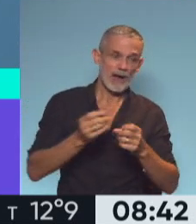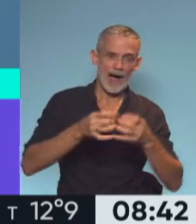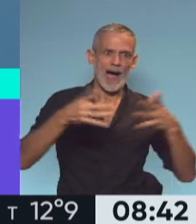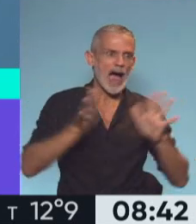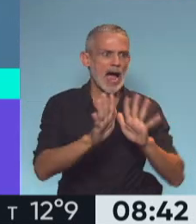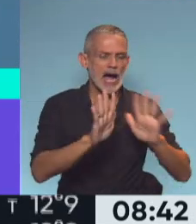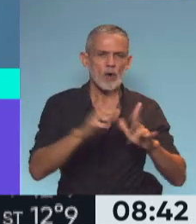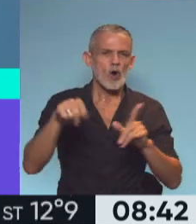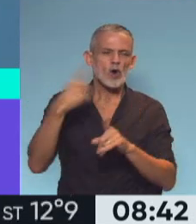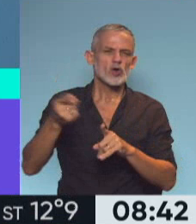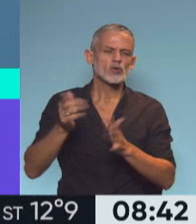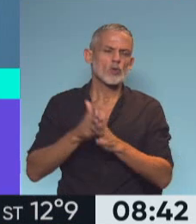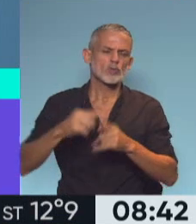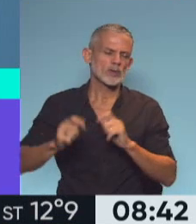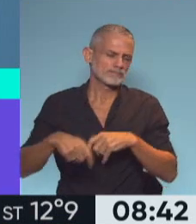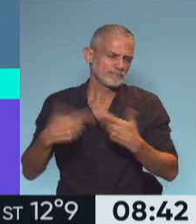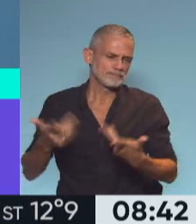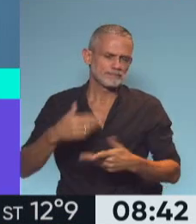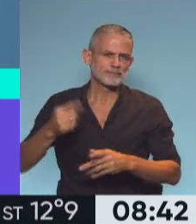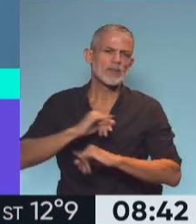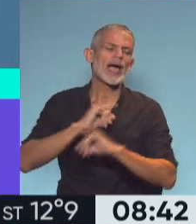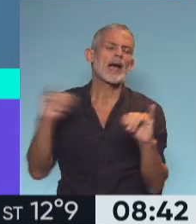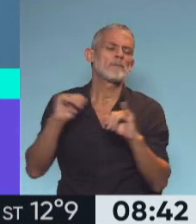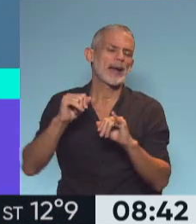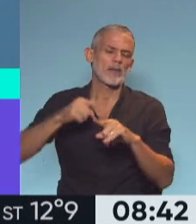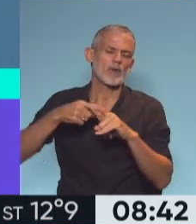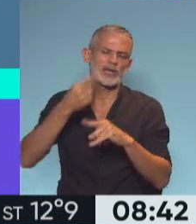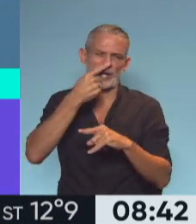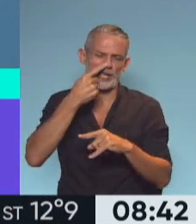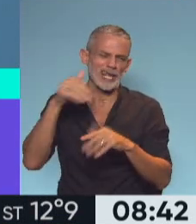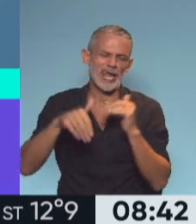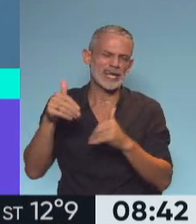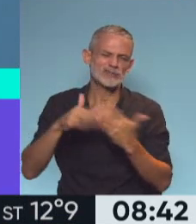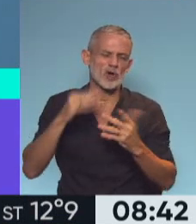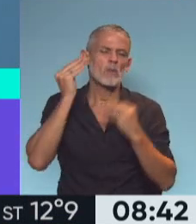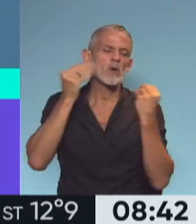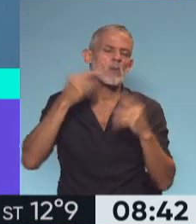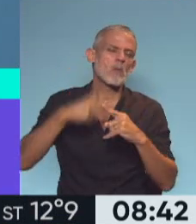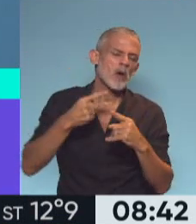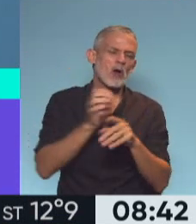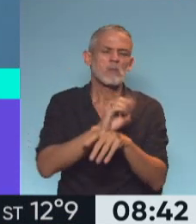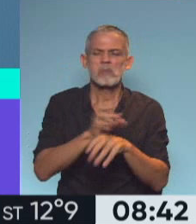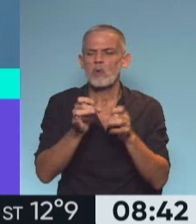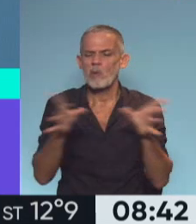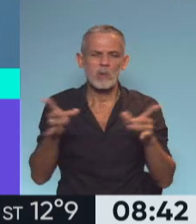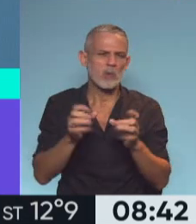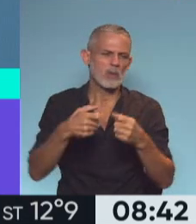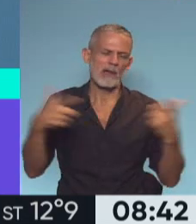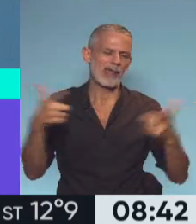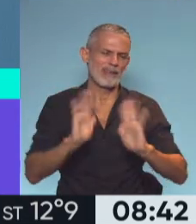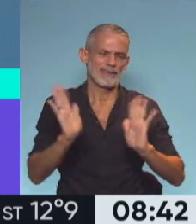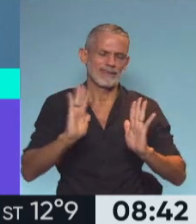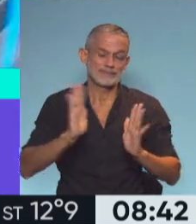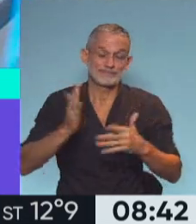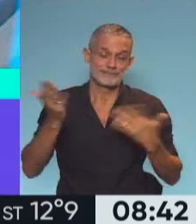Mientras tanto, hay dirigentes de Juntos por el Cambio que siguen de campaña y obviamente no están demasiado preocupados sobre cómo aumentan los contagios y